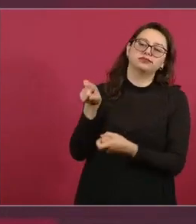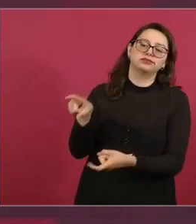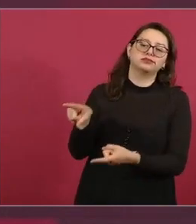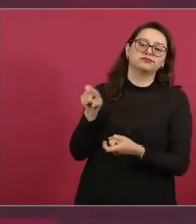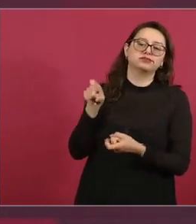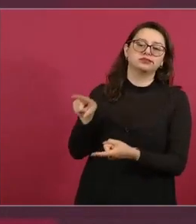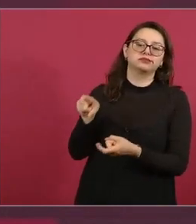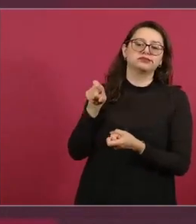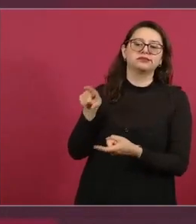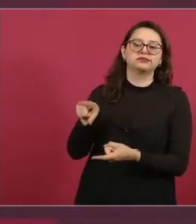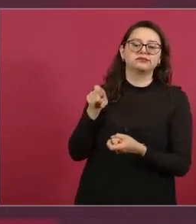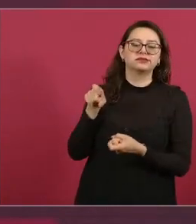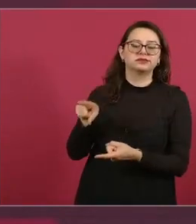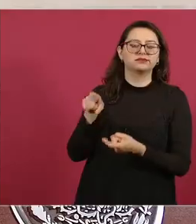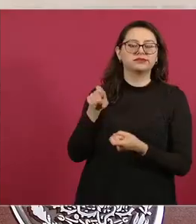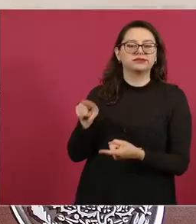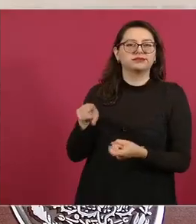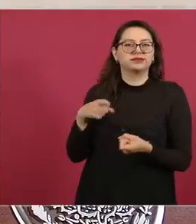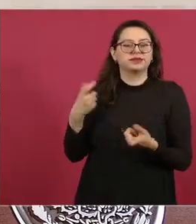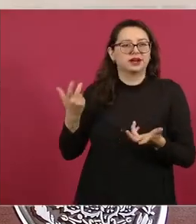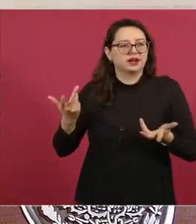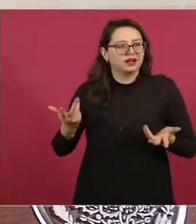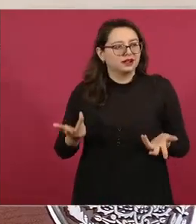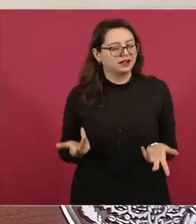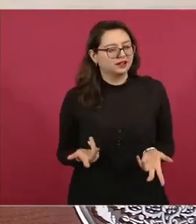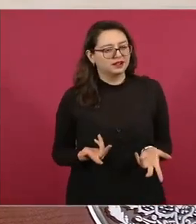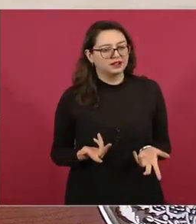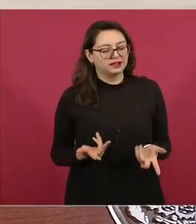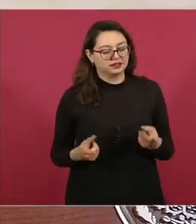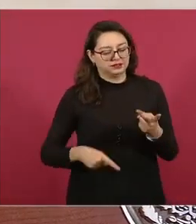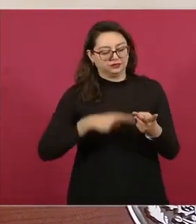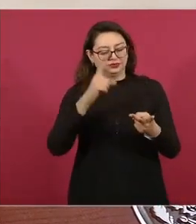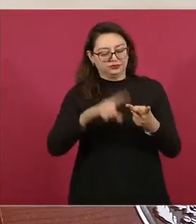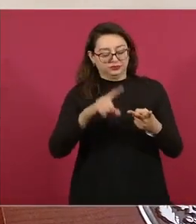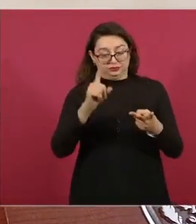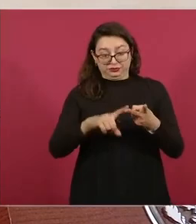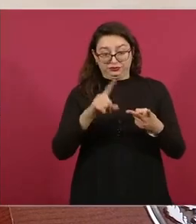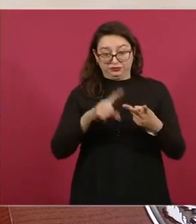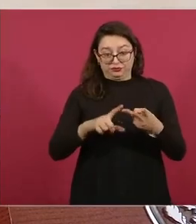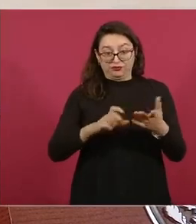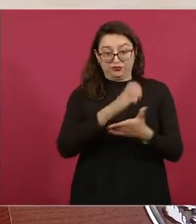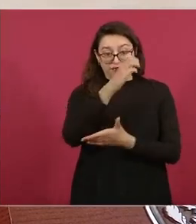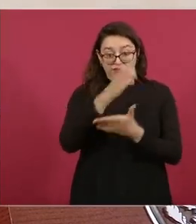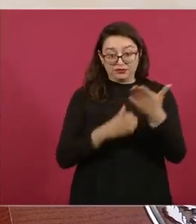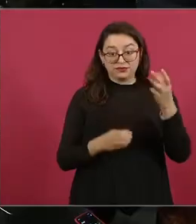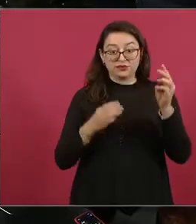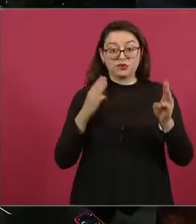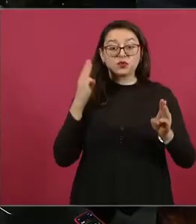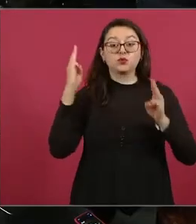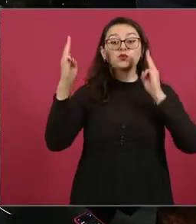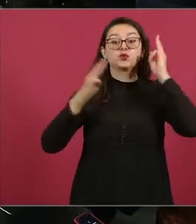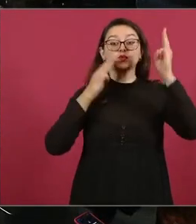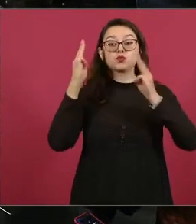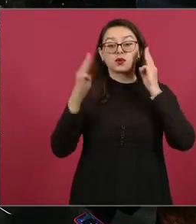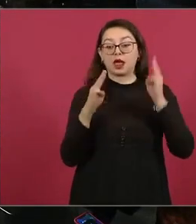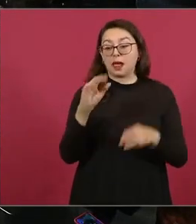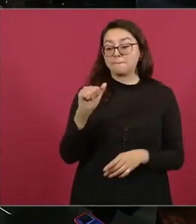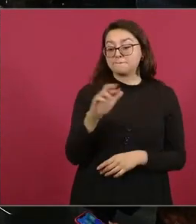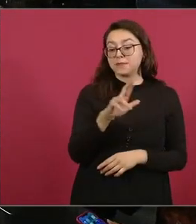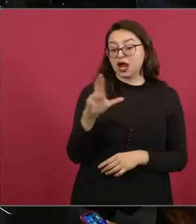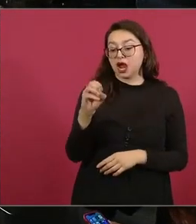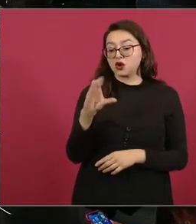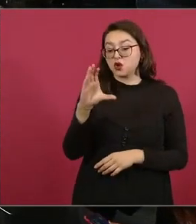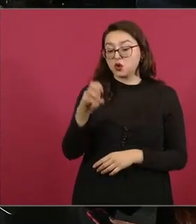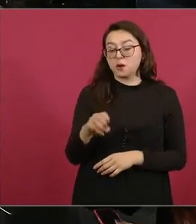Y este otro… El museo. Museo. Del barroco, lo mismo.